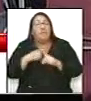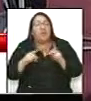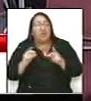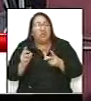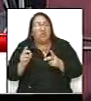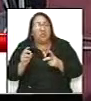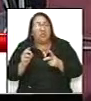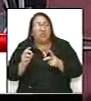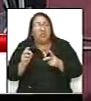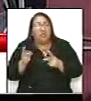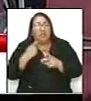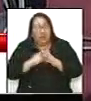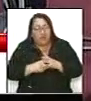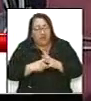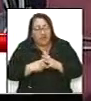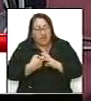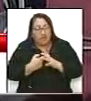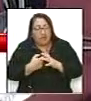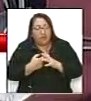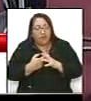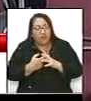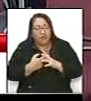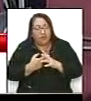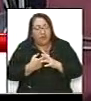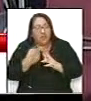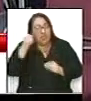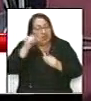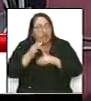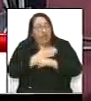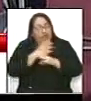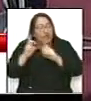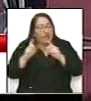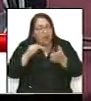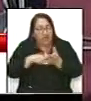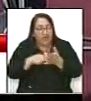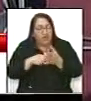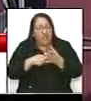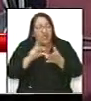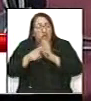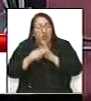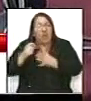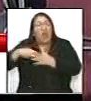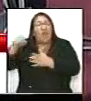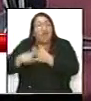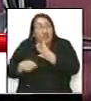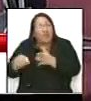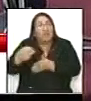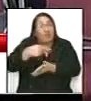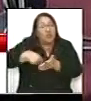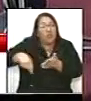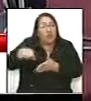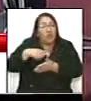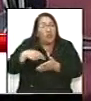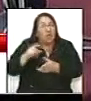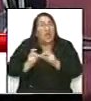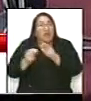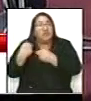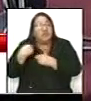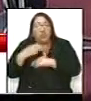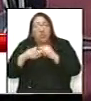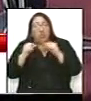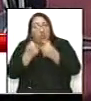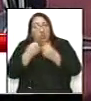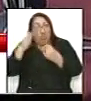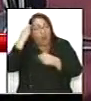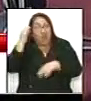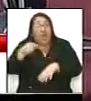ir partir de cero, se acordó de alguna manera en el debate, y por eso la firma, presidente, tiene firma de representantes de todas las bancadas.